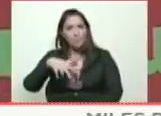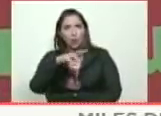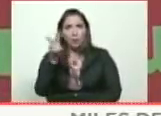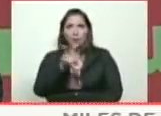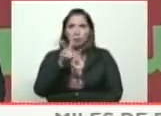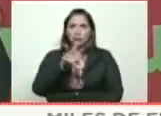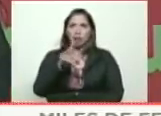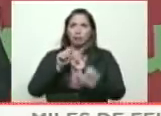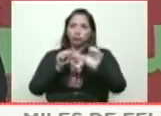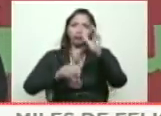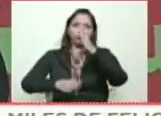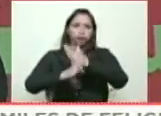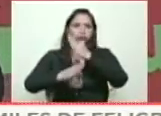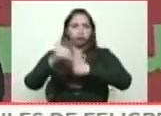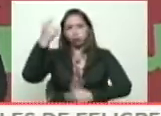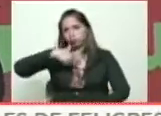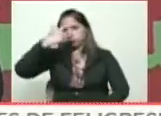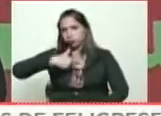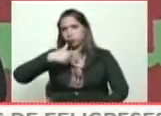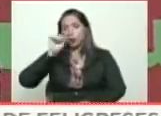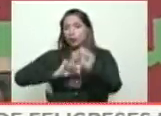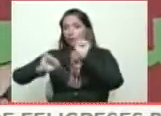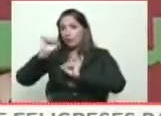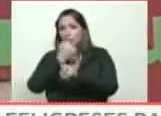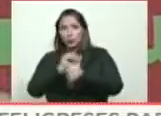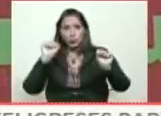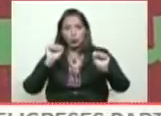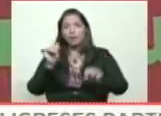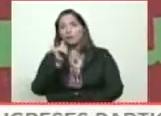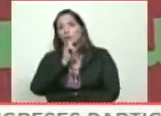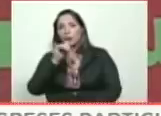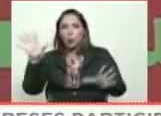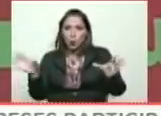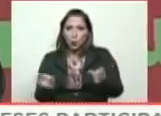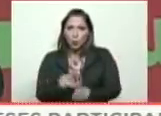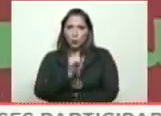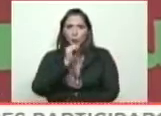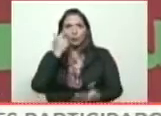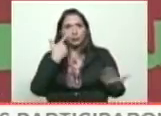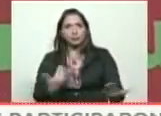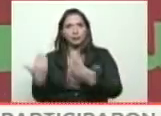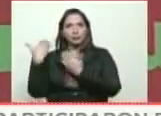se mantendrán firme en defensa de la soberanía. Es la información y con ella retornamos el pase a los estudios.